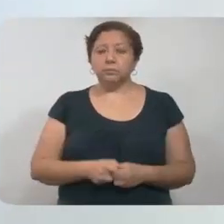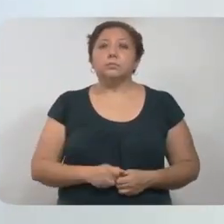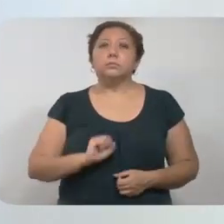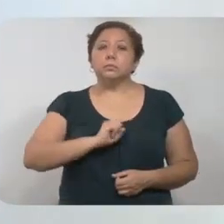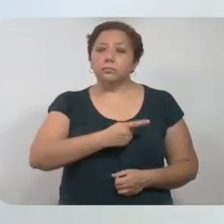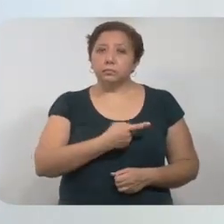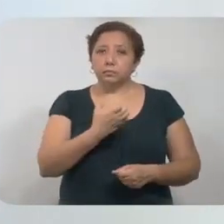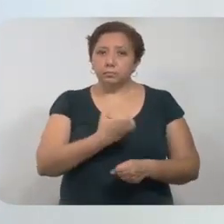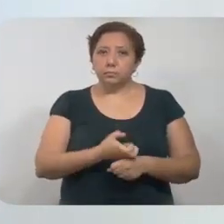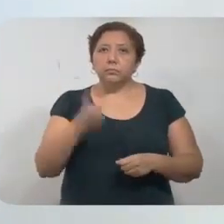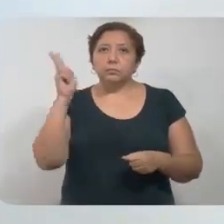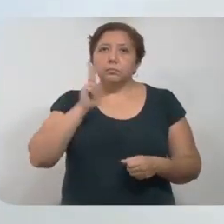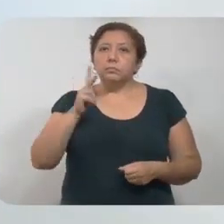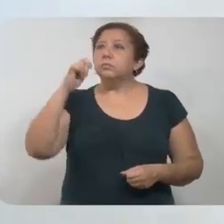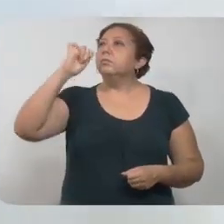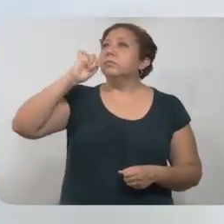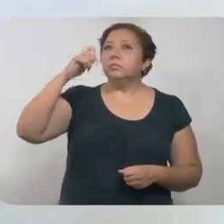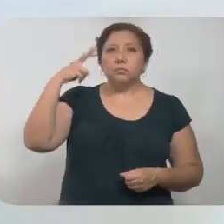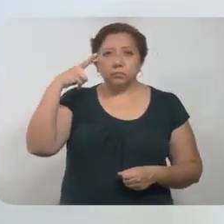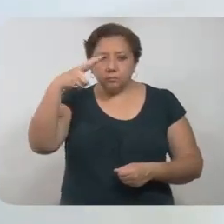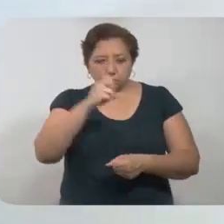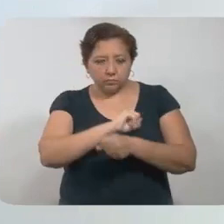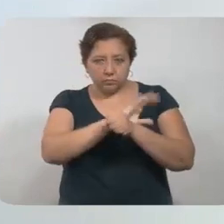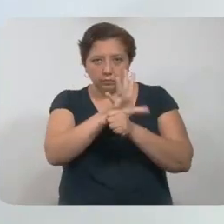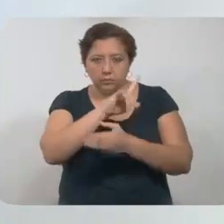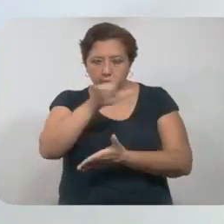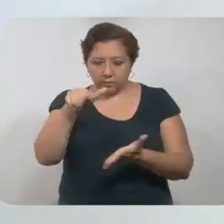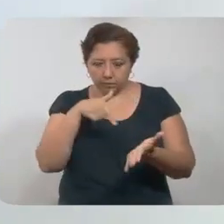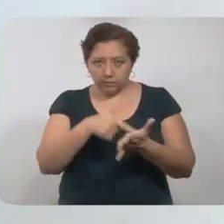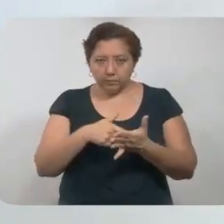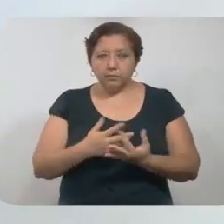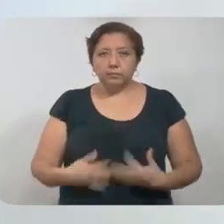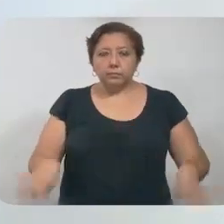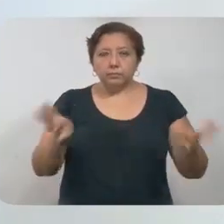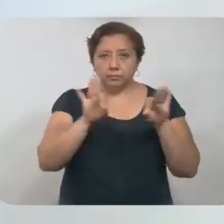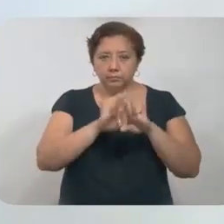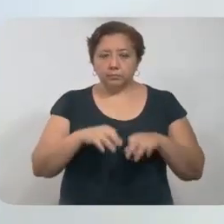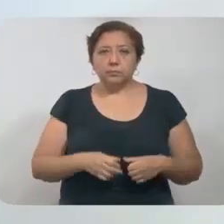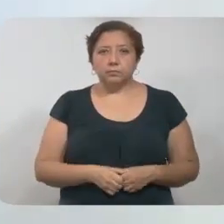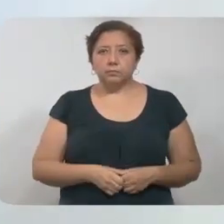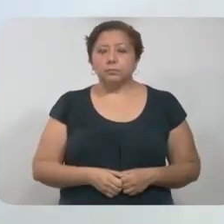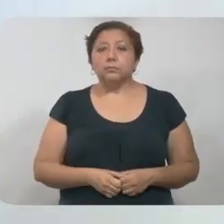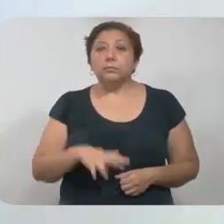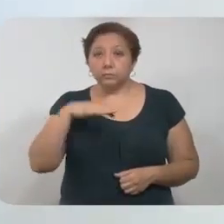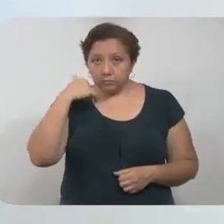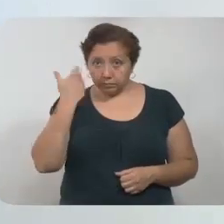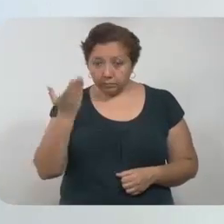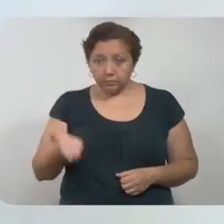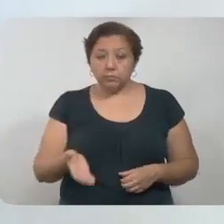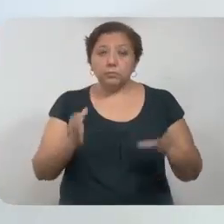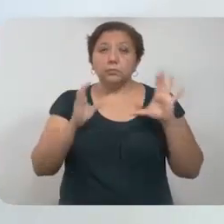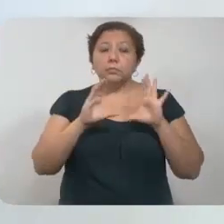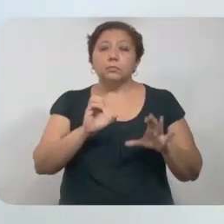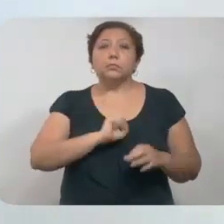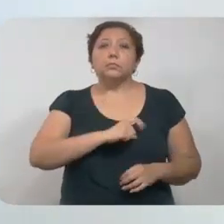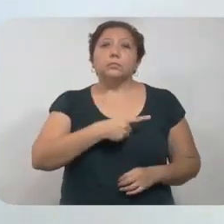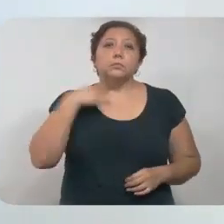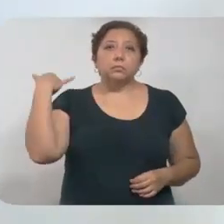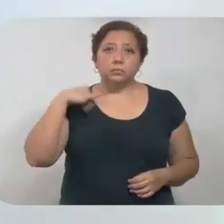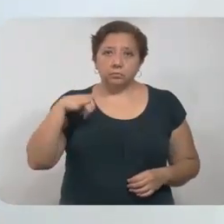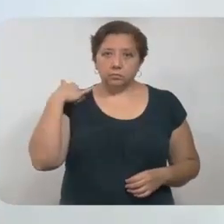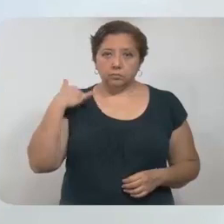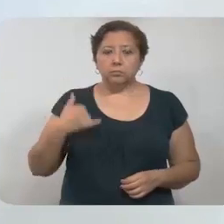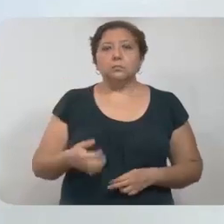sector salud estatal aplicará pruebas para detectar coronavirus en lugares determinados y estratégicos, con el objetivo de proteger la salud de los